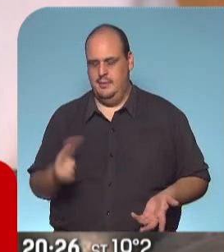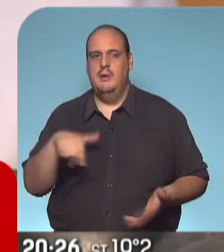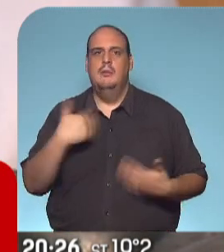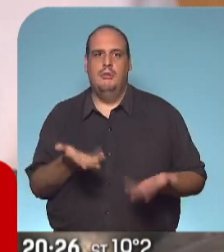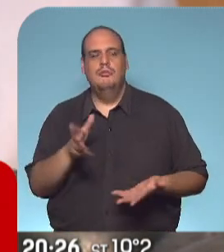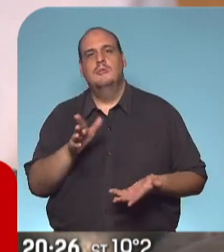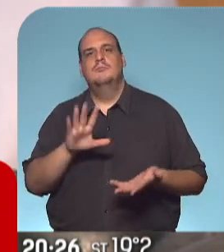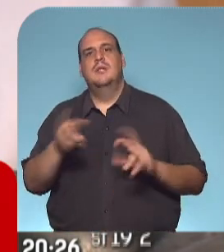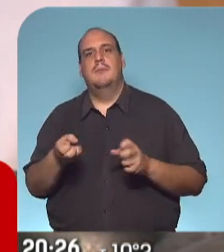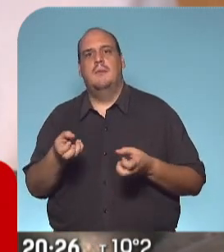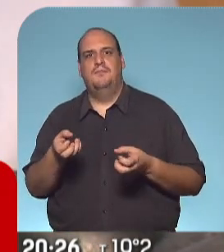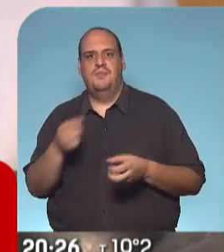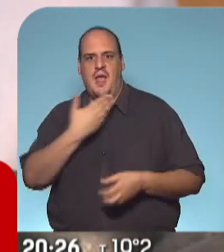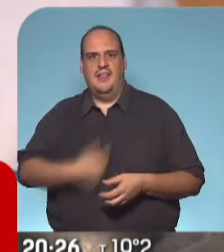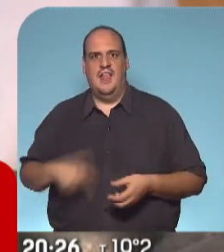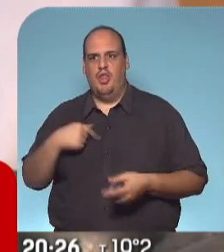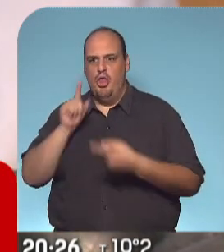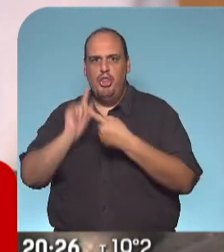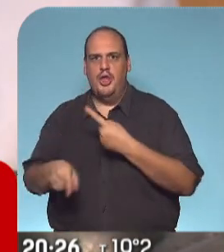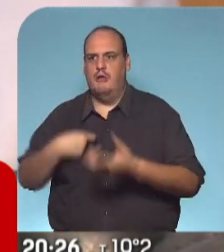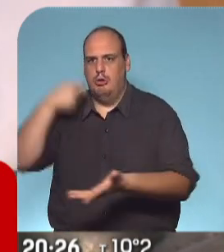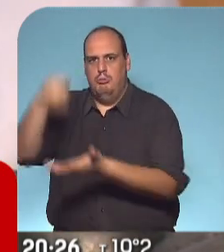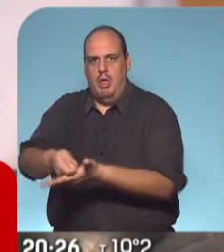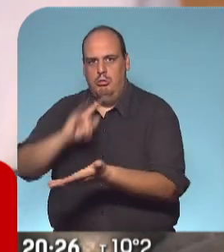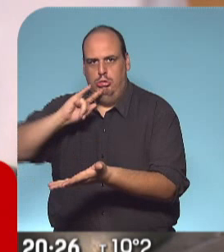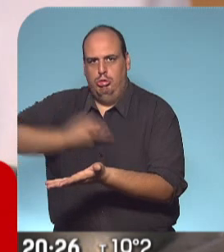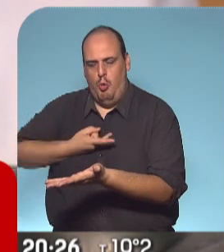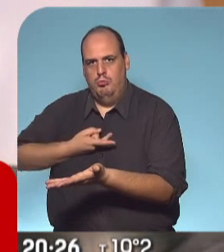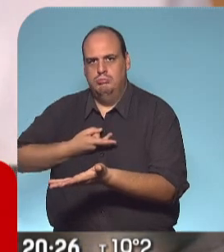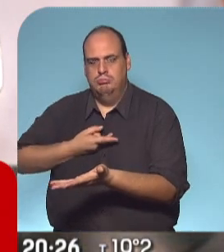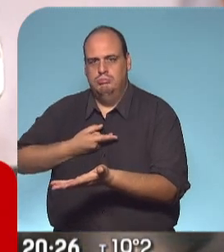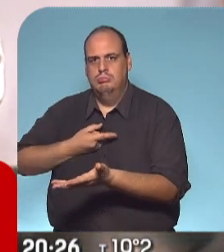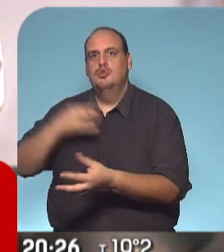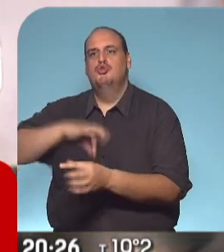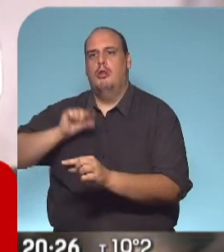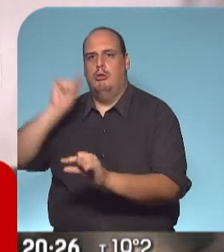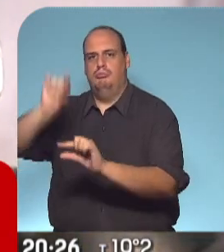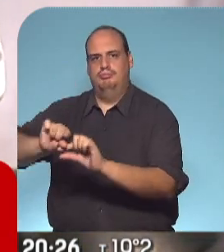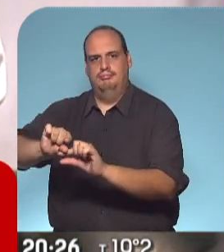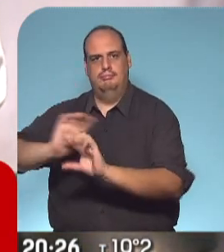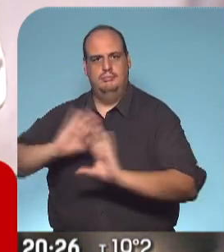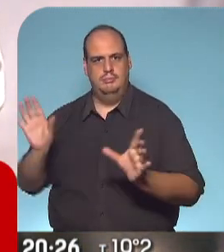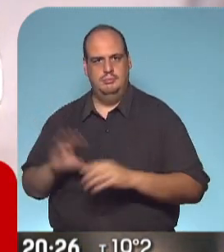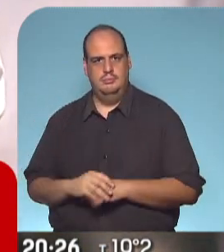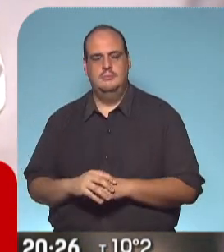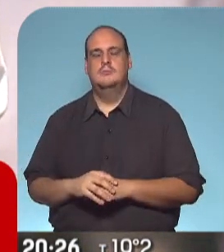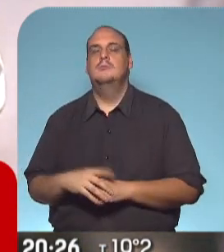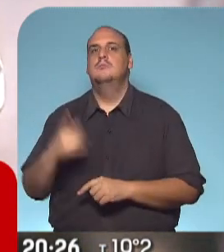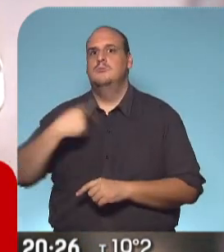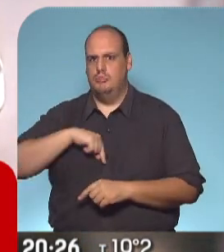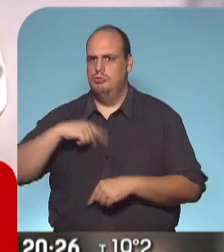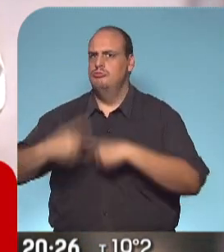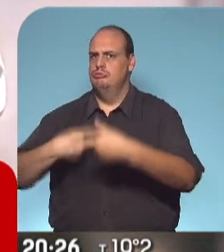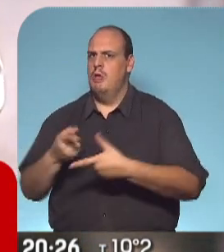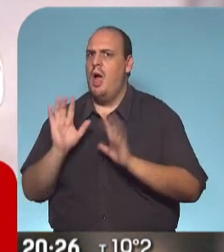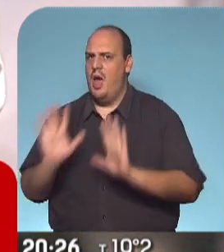esquema de la asistencia directa, el Estado pagando de forma directa una parte de los salarios. Y nosotros vamos a continuar con